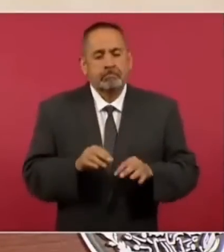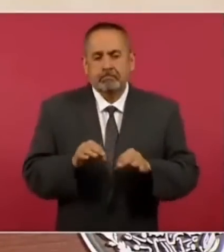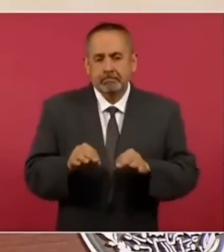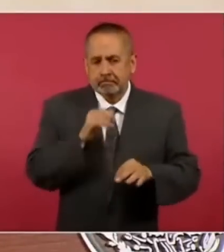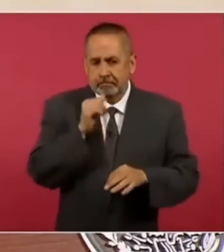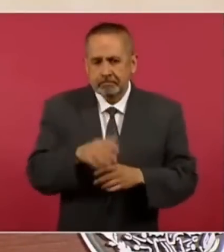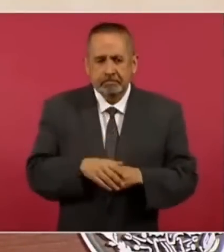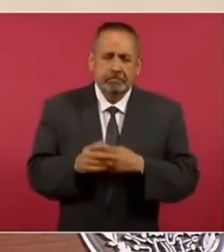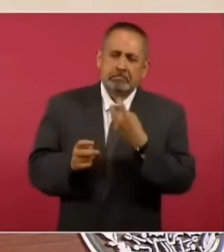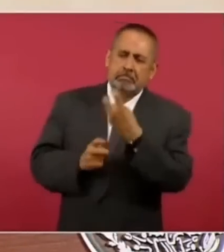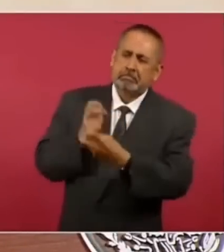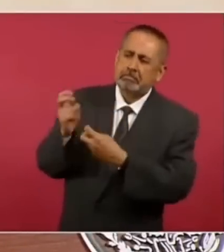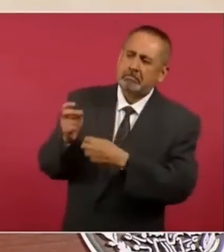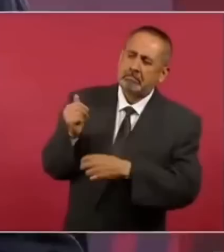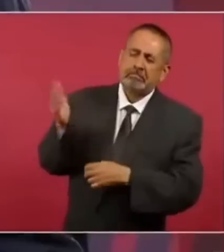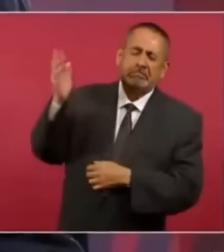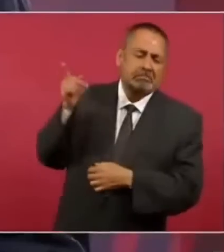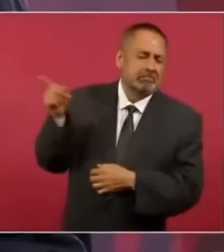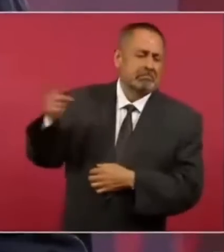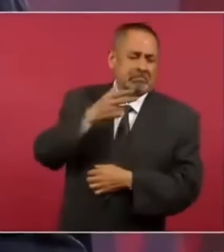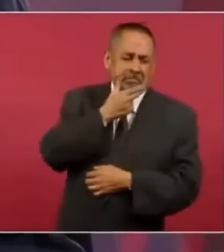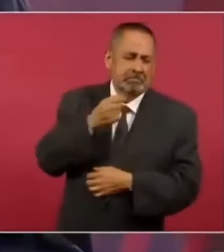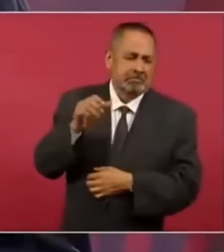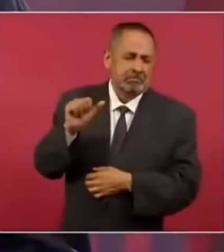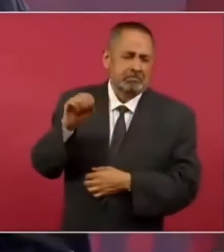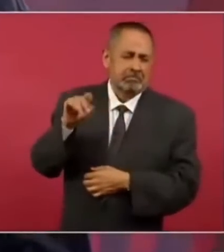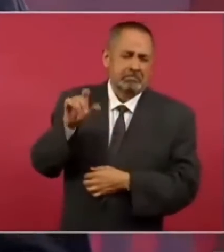del de Macuspana.